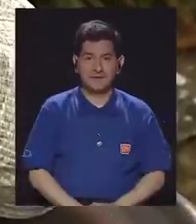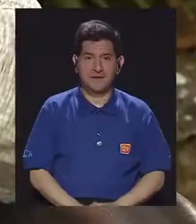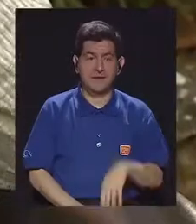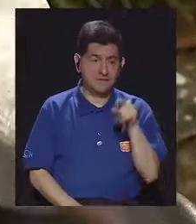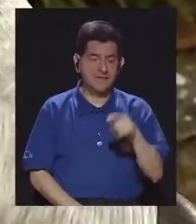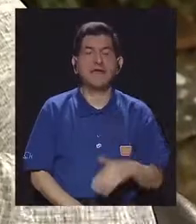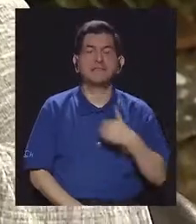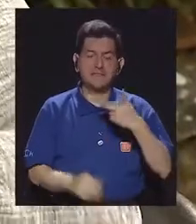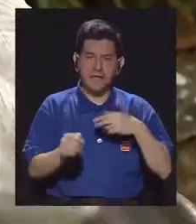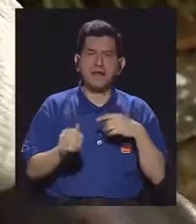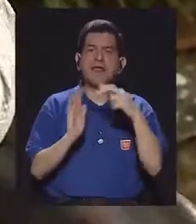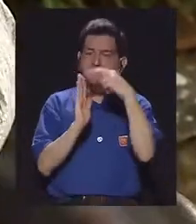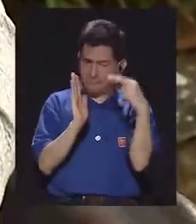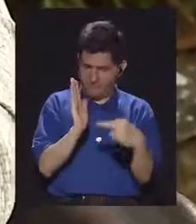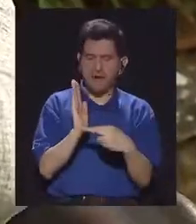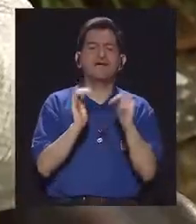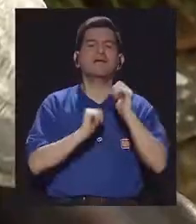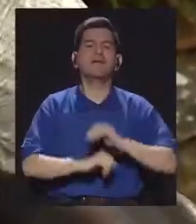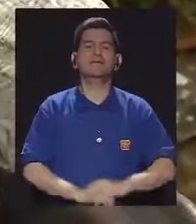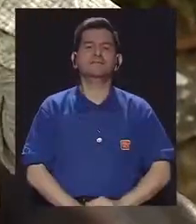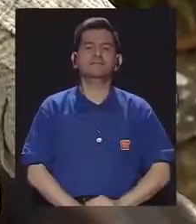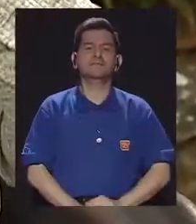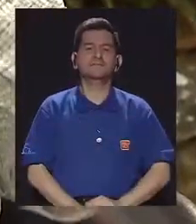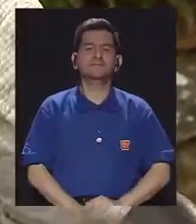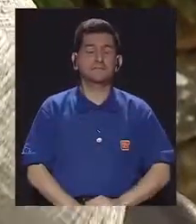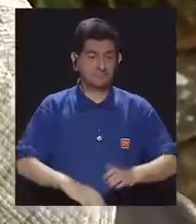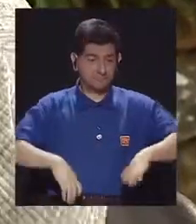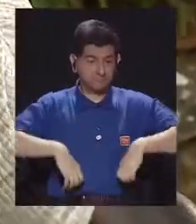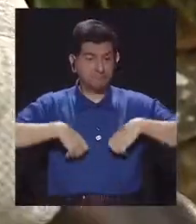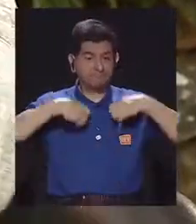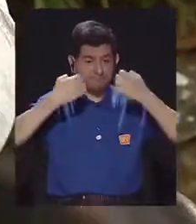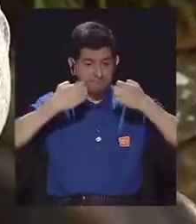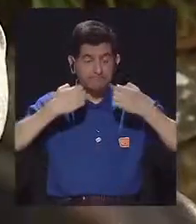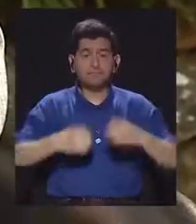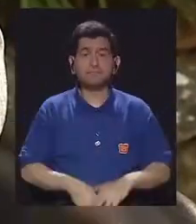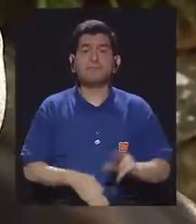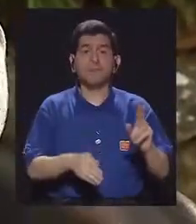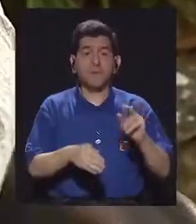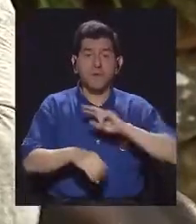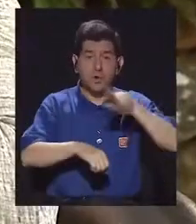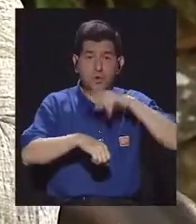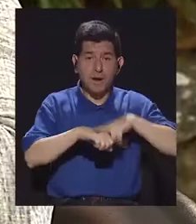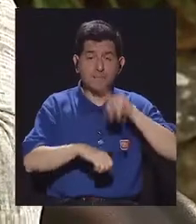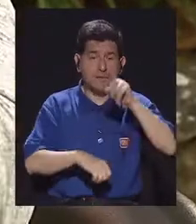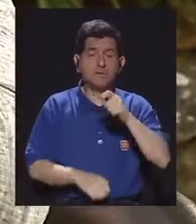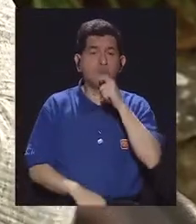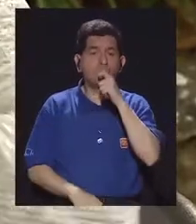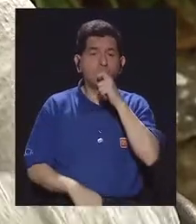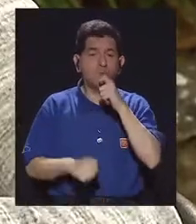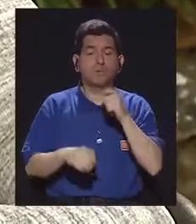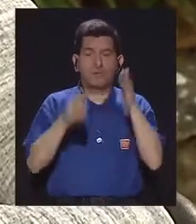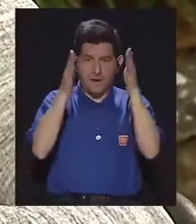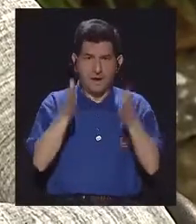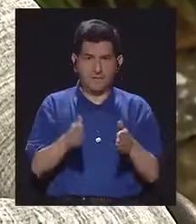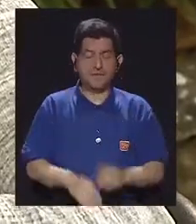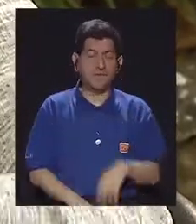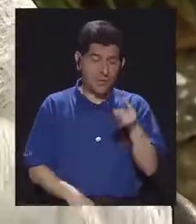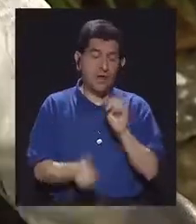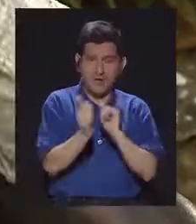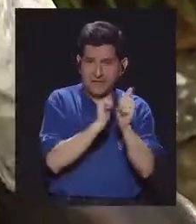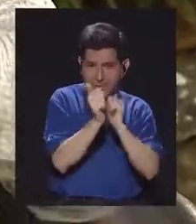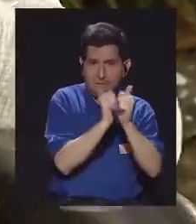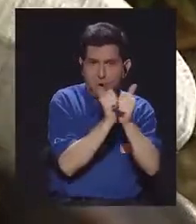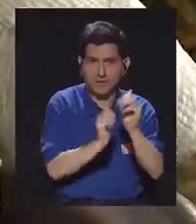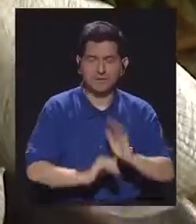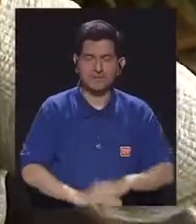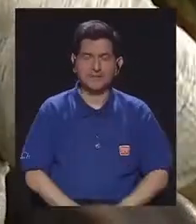que son reguladas, en que hay reglas, en que hay usualmente un árbitro. Eso es deporte. Y entonces